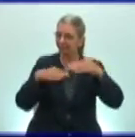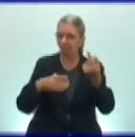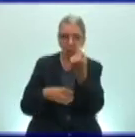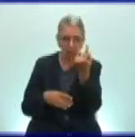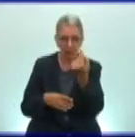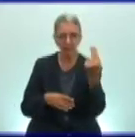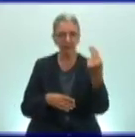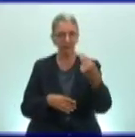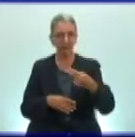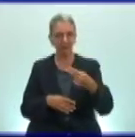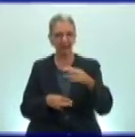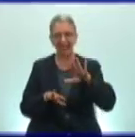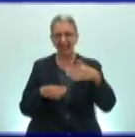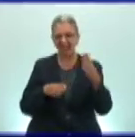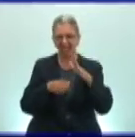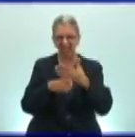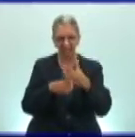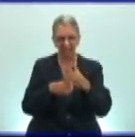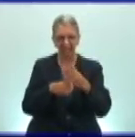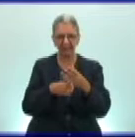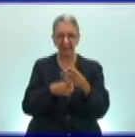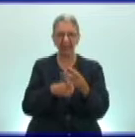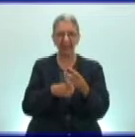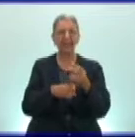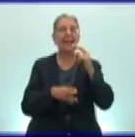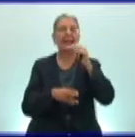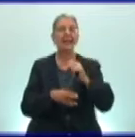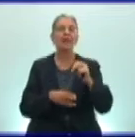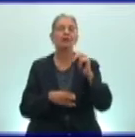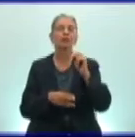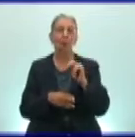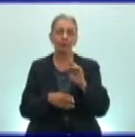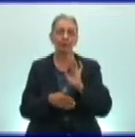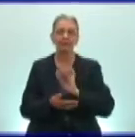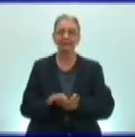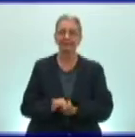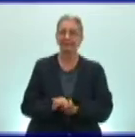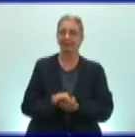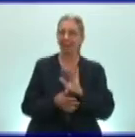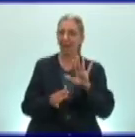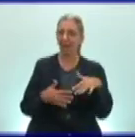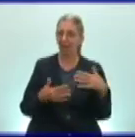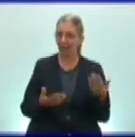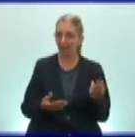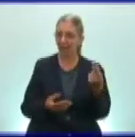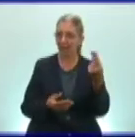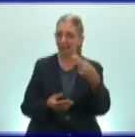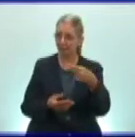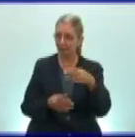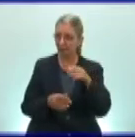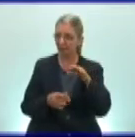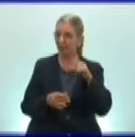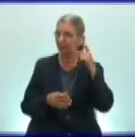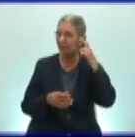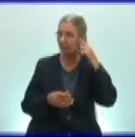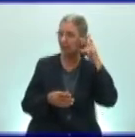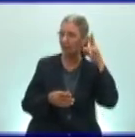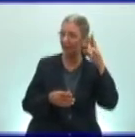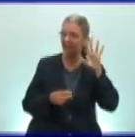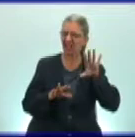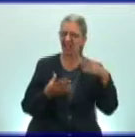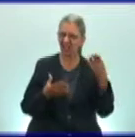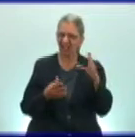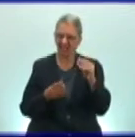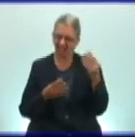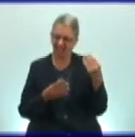y difieren en la cantidad de neutrones. La cantidad de protones, recuerden que nos indica